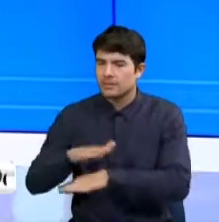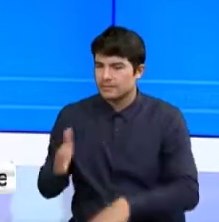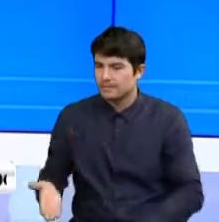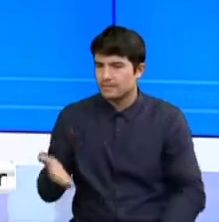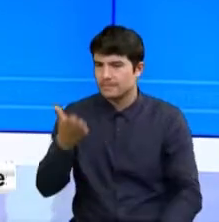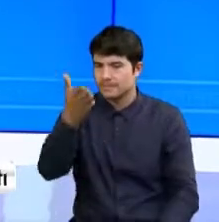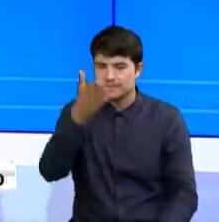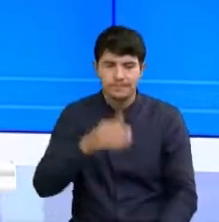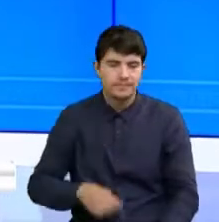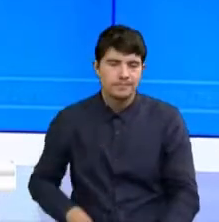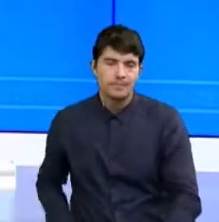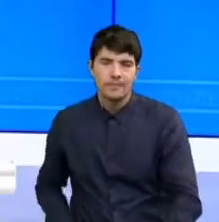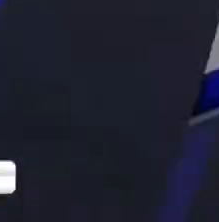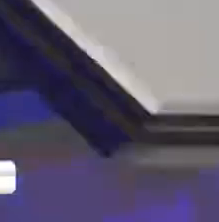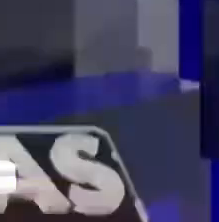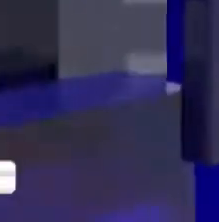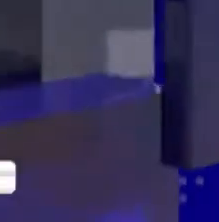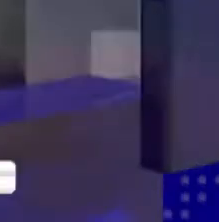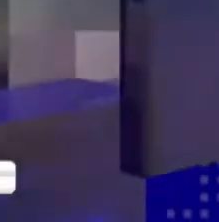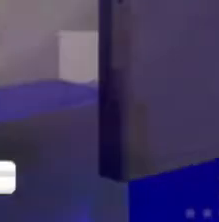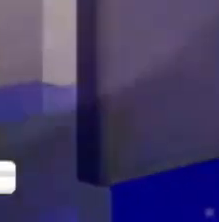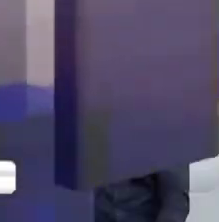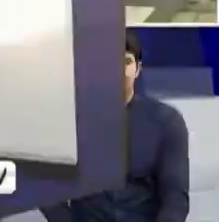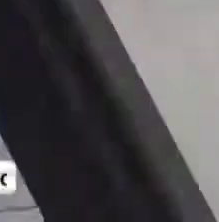precisamente del tema de las fotomultas?